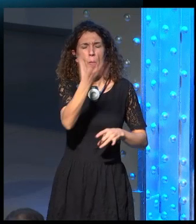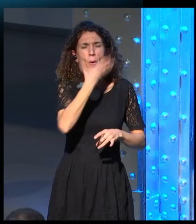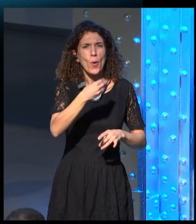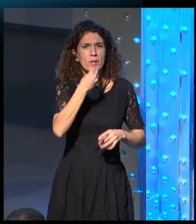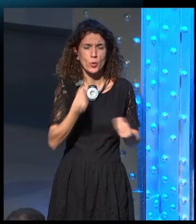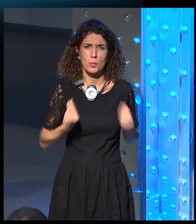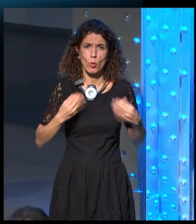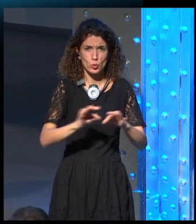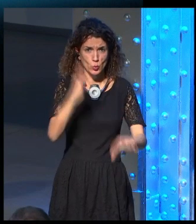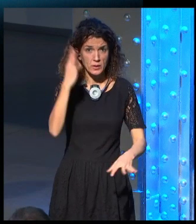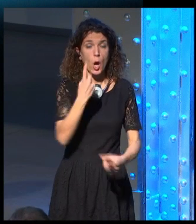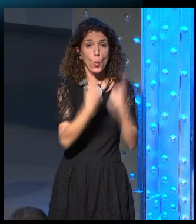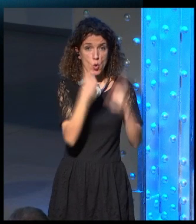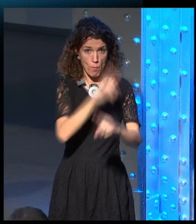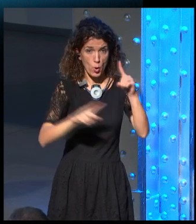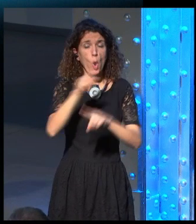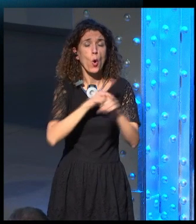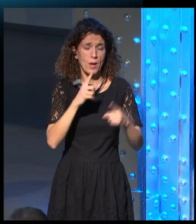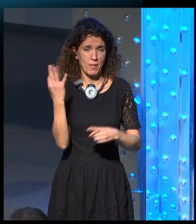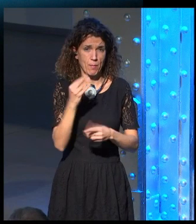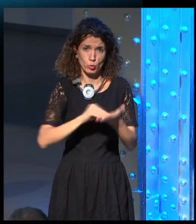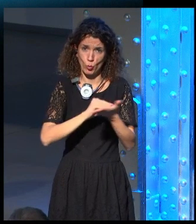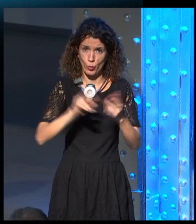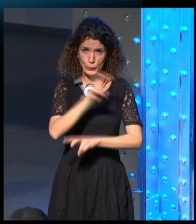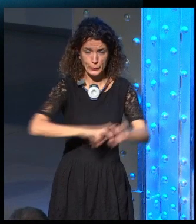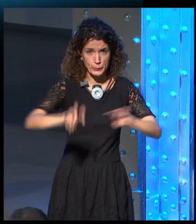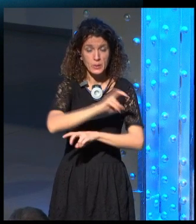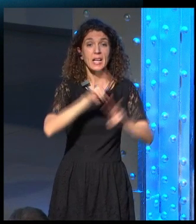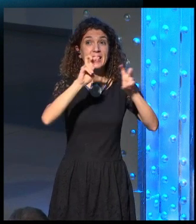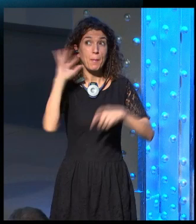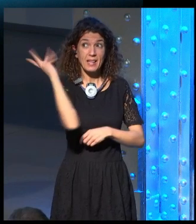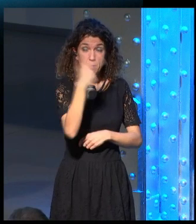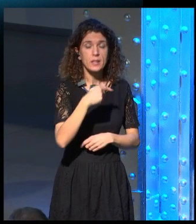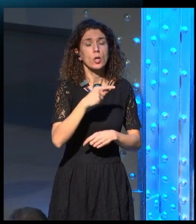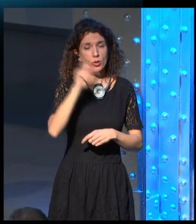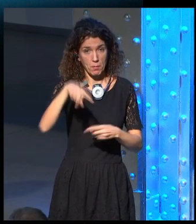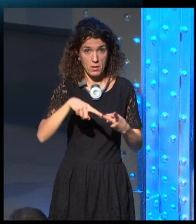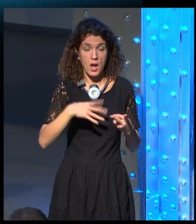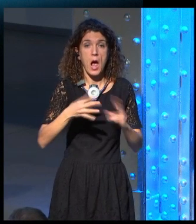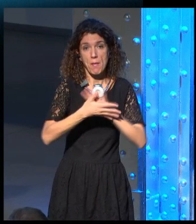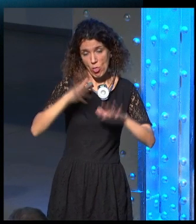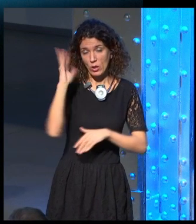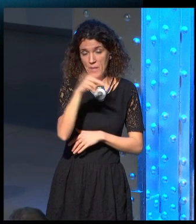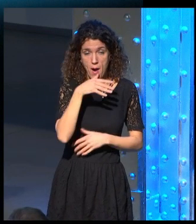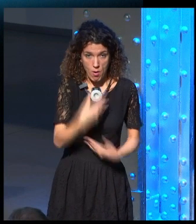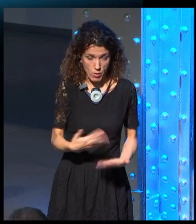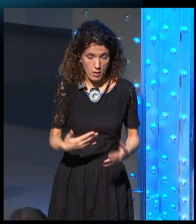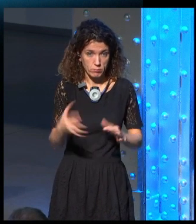y tenemos algunos problemas a los que hacer frente, eso es cierto. No solamente temas climáticos, ahora mismo estábamos hablando del clima.